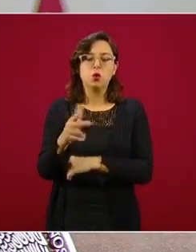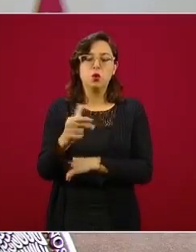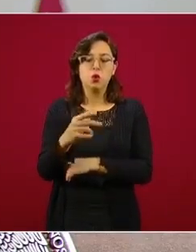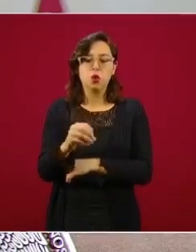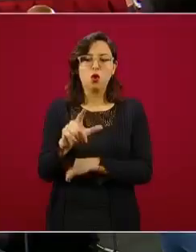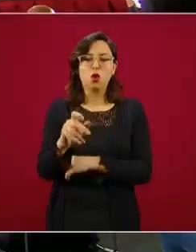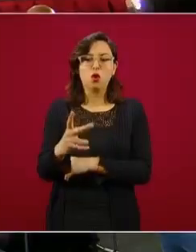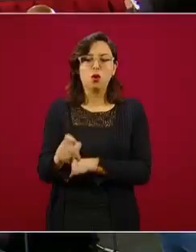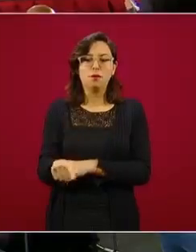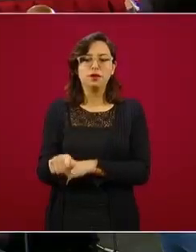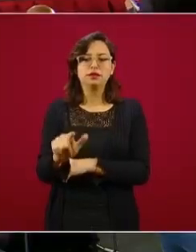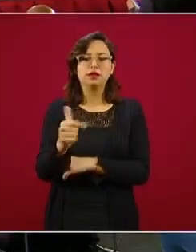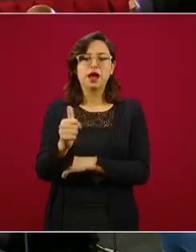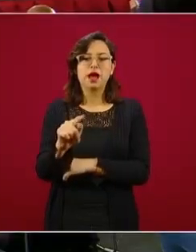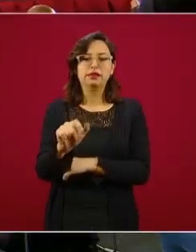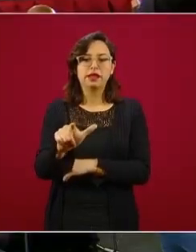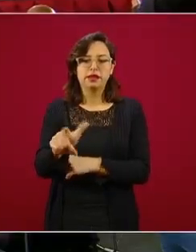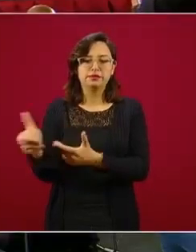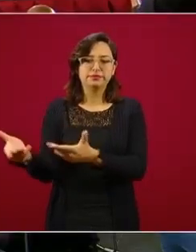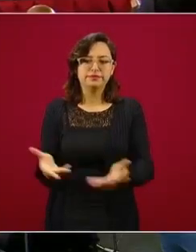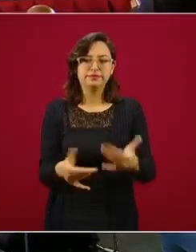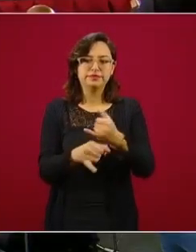informe correspondiente.